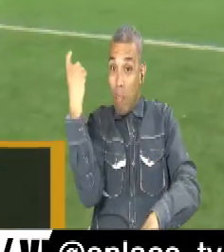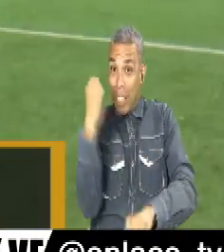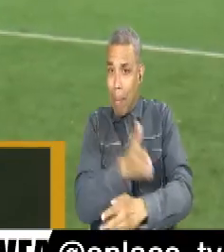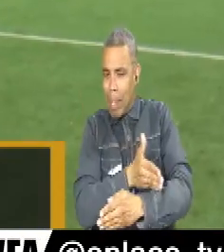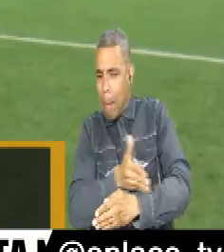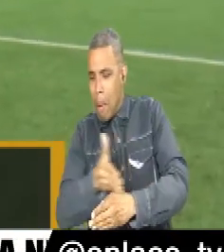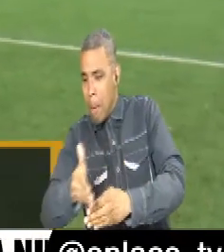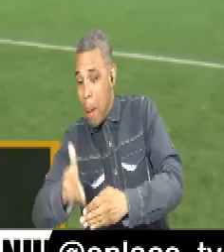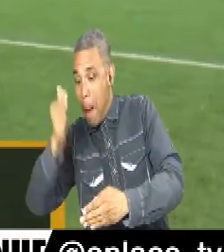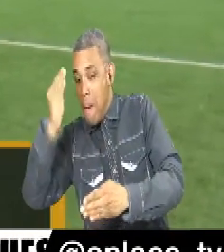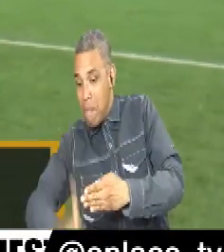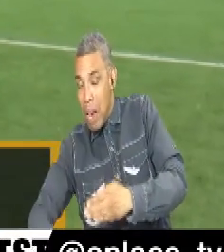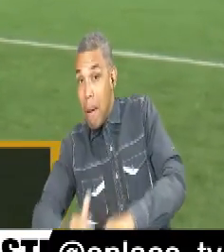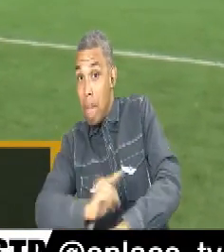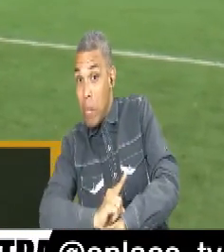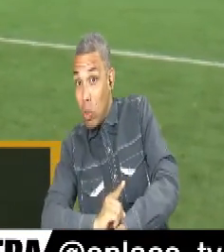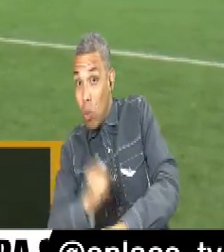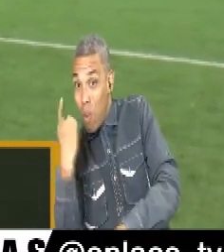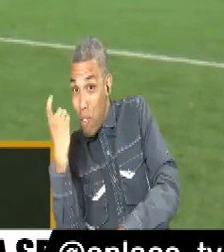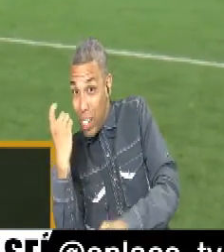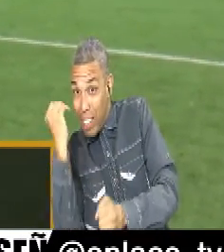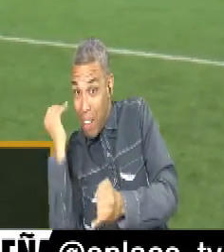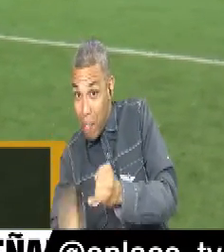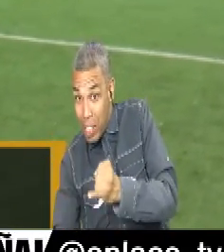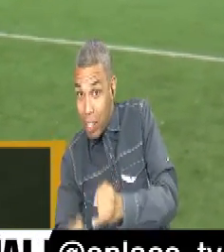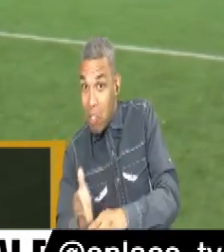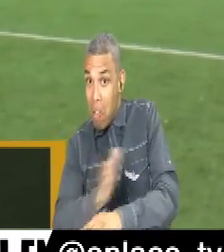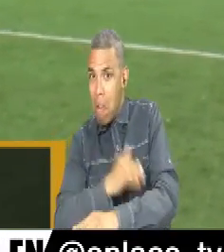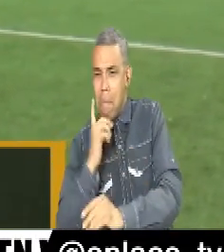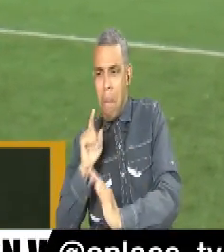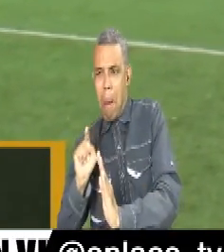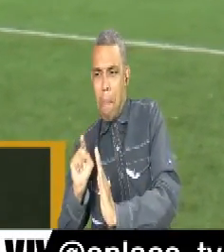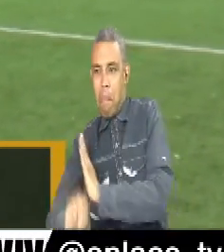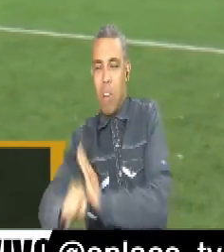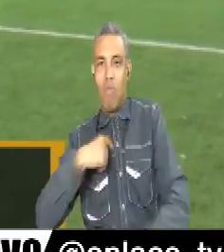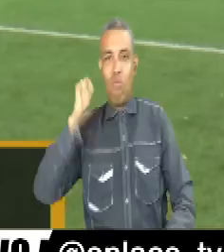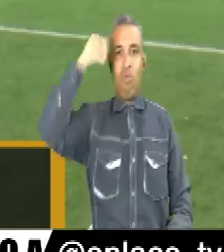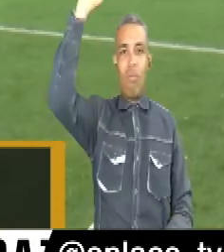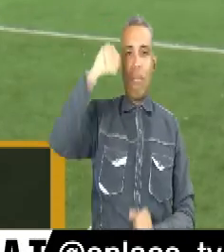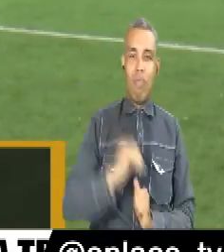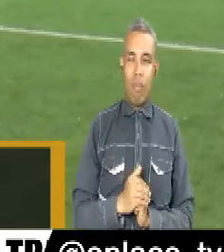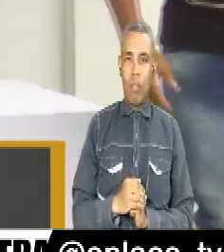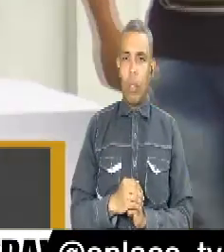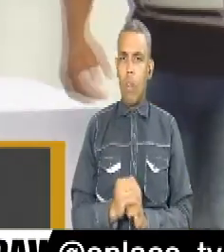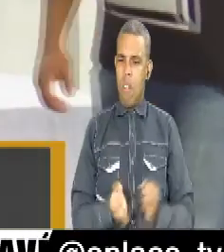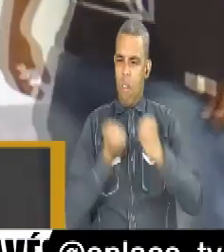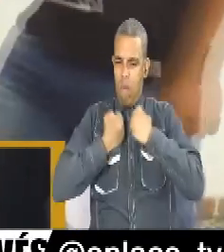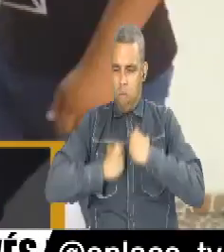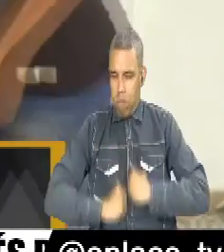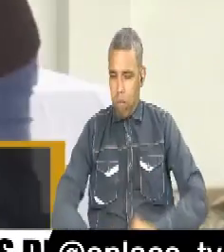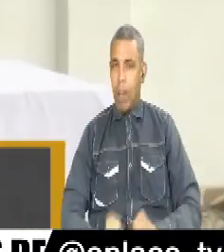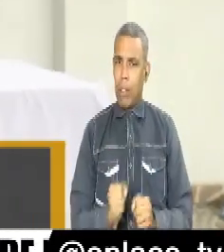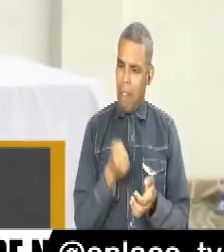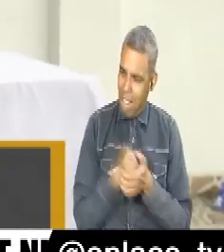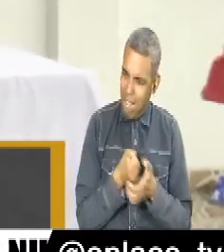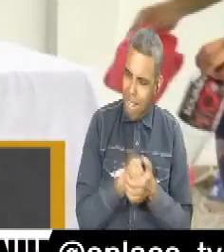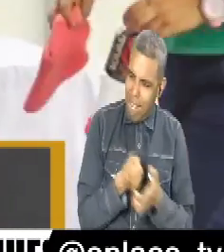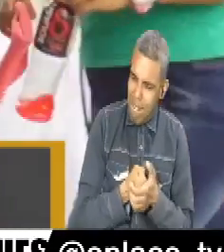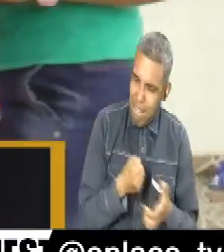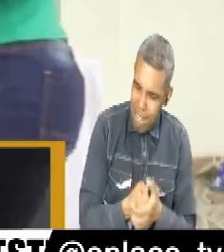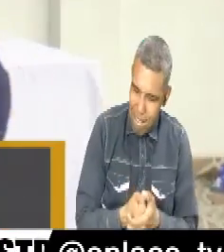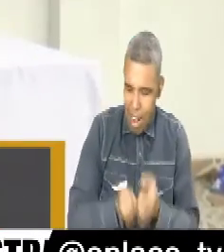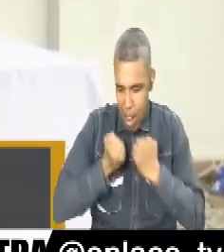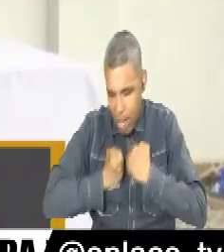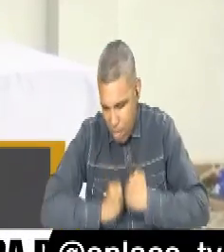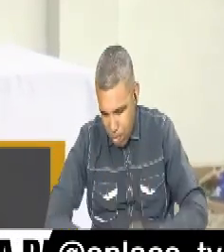y fue muy difícil porque el otro arquero era el campeón. Mucho esfuerzo, trabajar, seguir rindiendo y